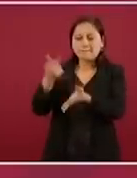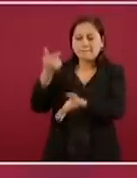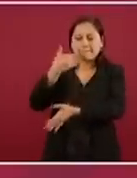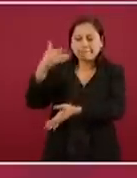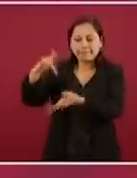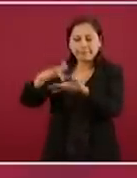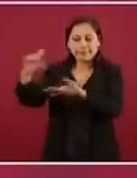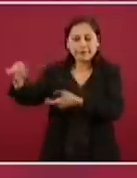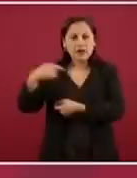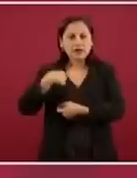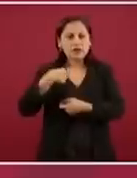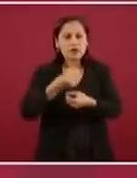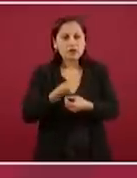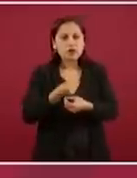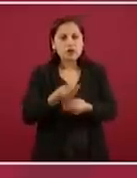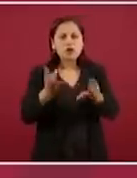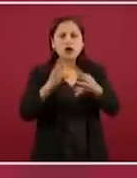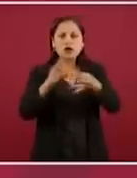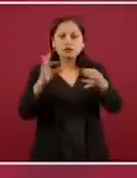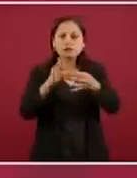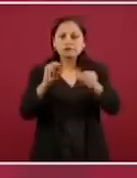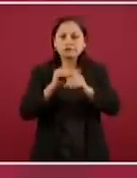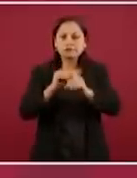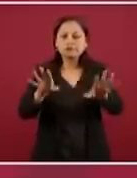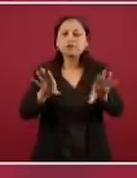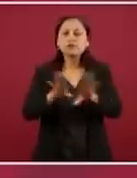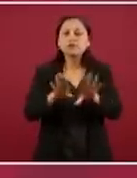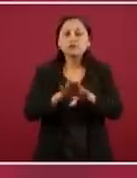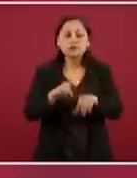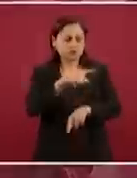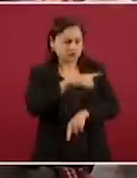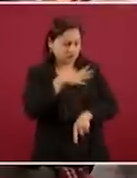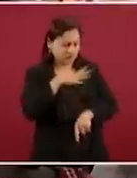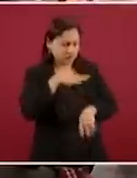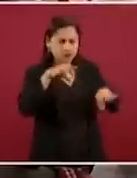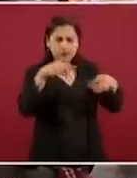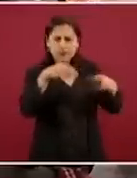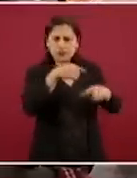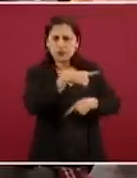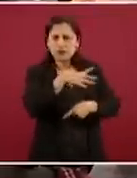¿Sí? ¿No tienes por ahí la forma?